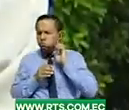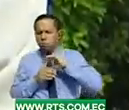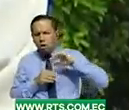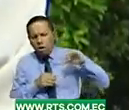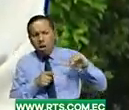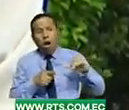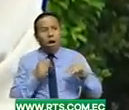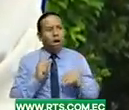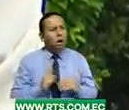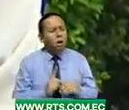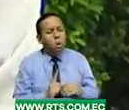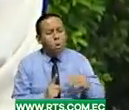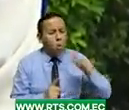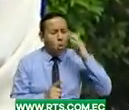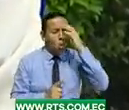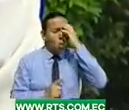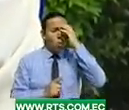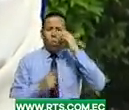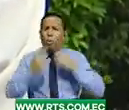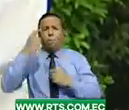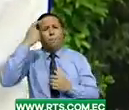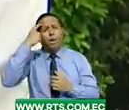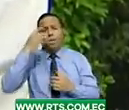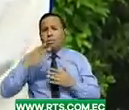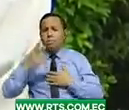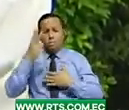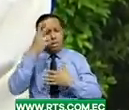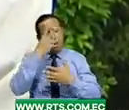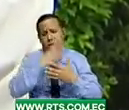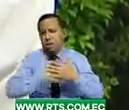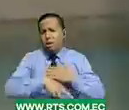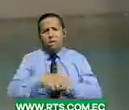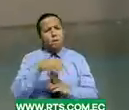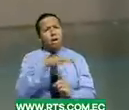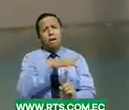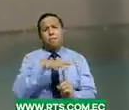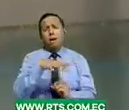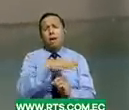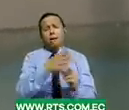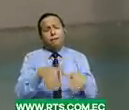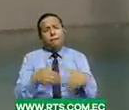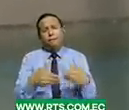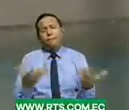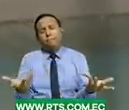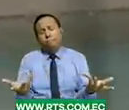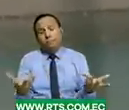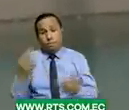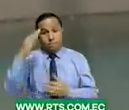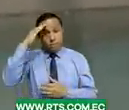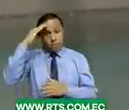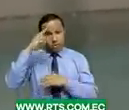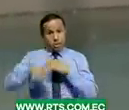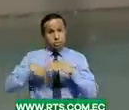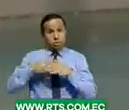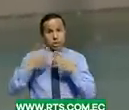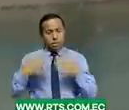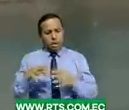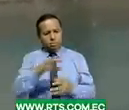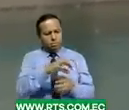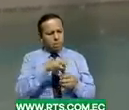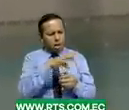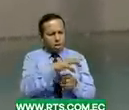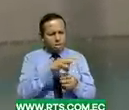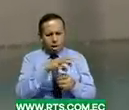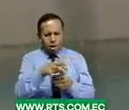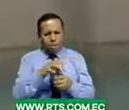salimos. Yo no me imaginaba que estaba mi hijo en el parque. La Policía Nacional realizó el levantamiento de 48